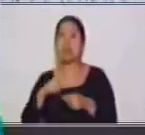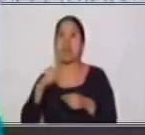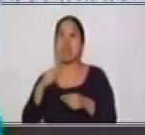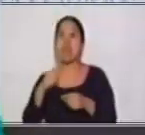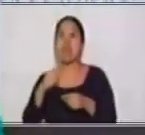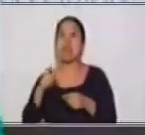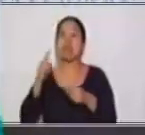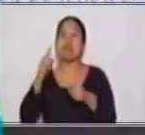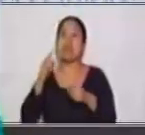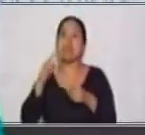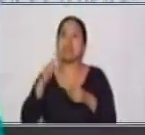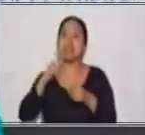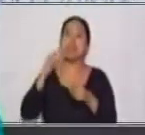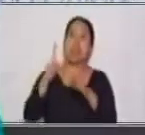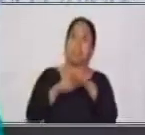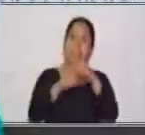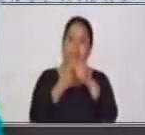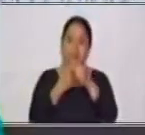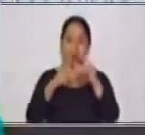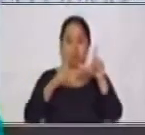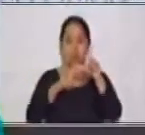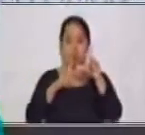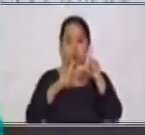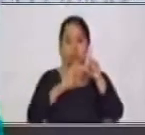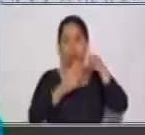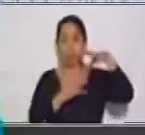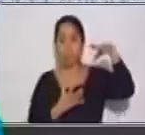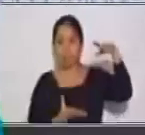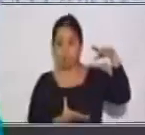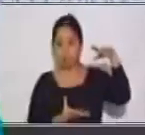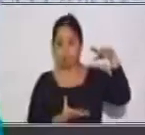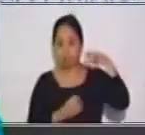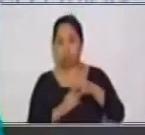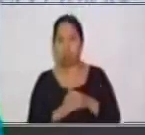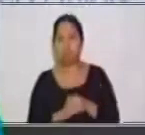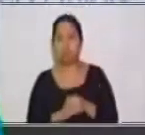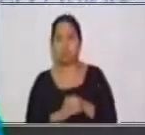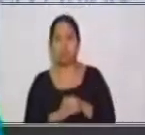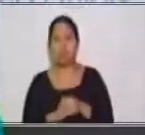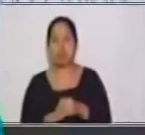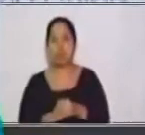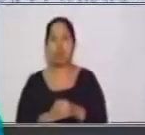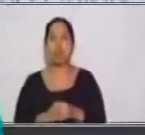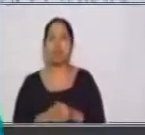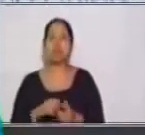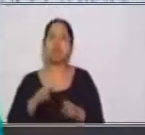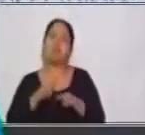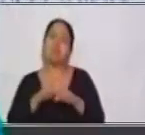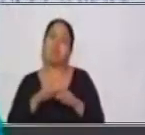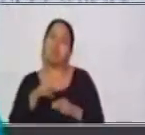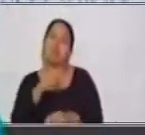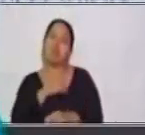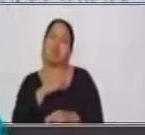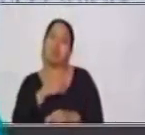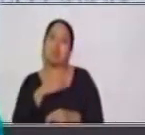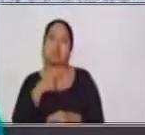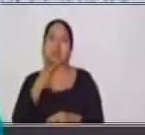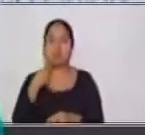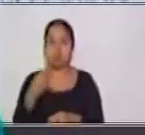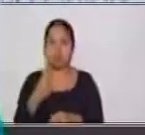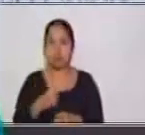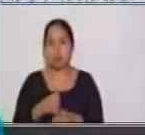o van con inicial mayúscula dependiendo de qué es lo que quieres expresar en la palabra. Ya vamos a ver algunos